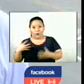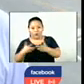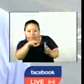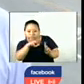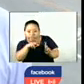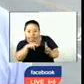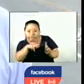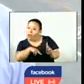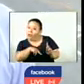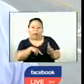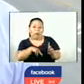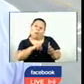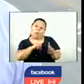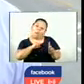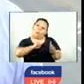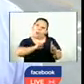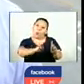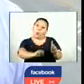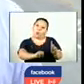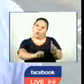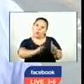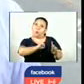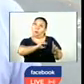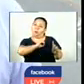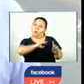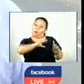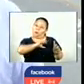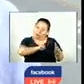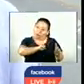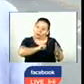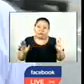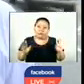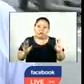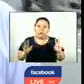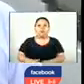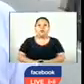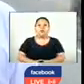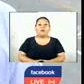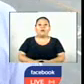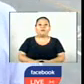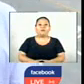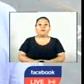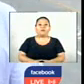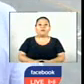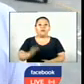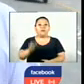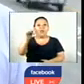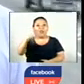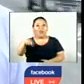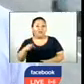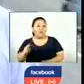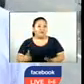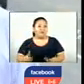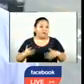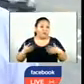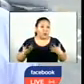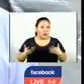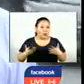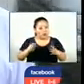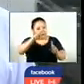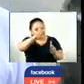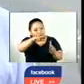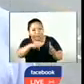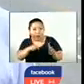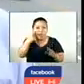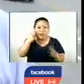lamentablemente ya no tenía signos vitales. En este momento estamos acá ayudando a asegurar la